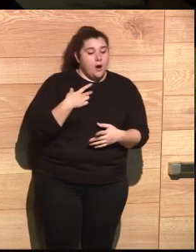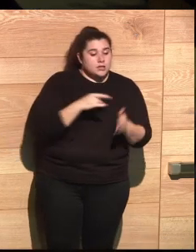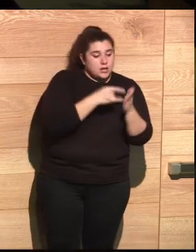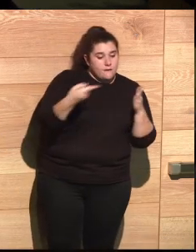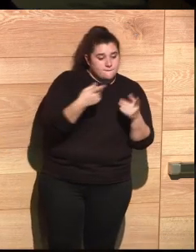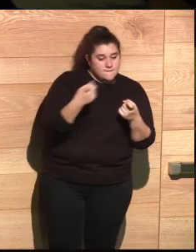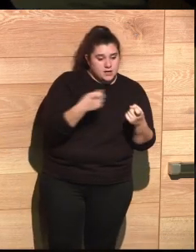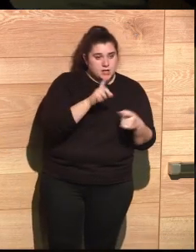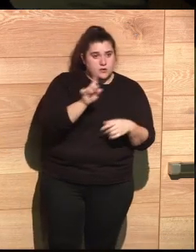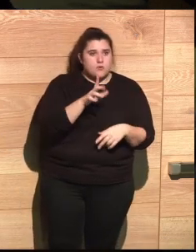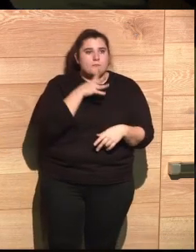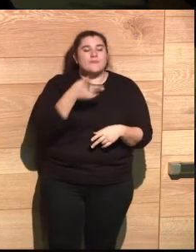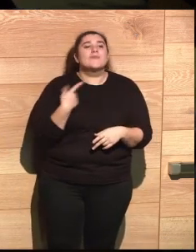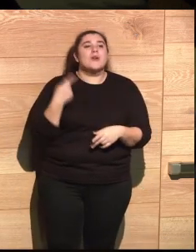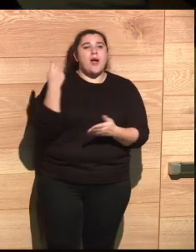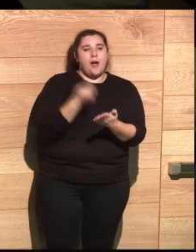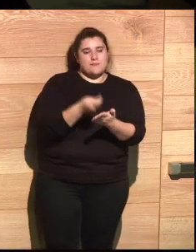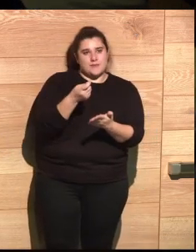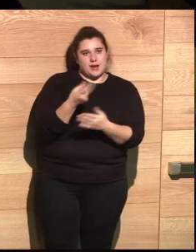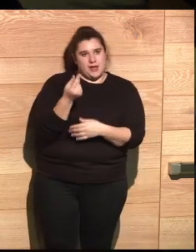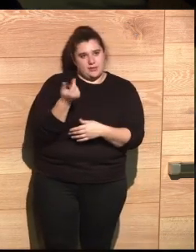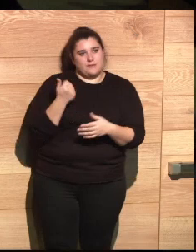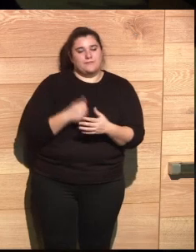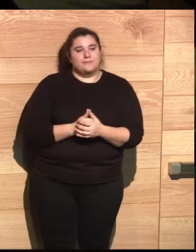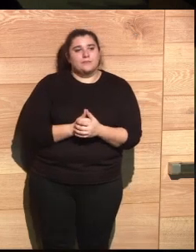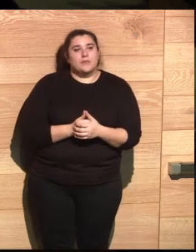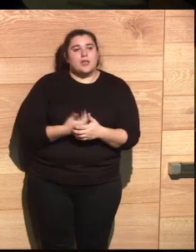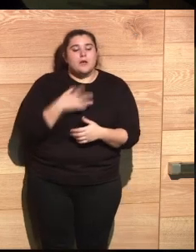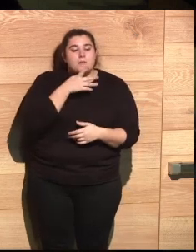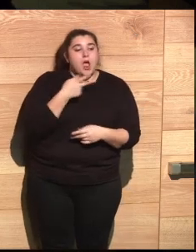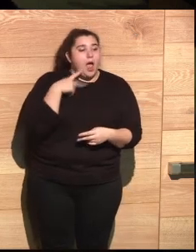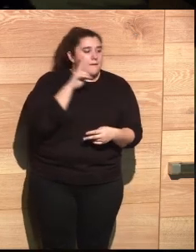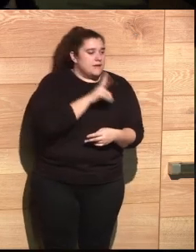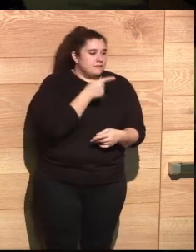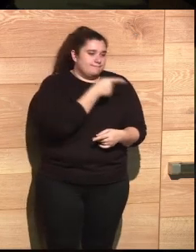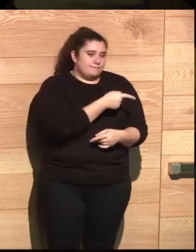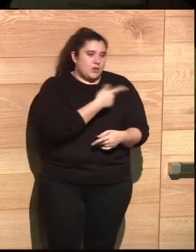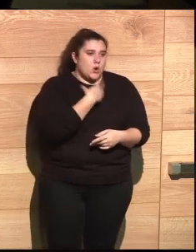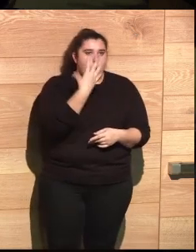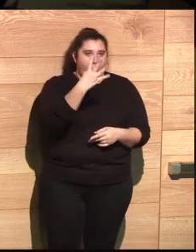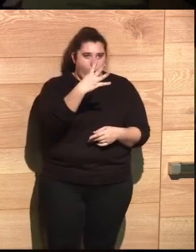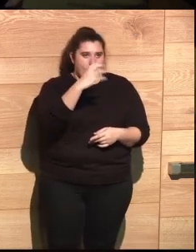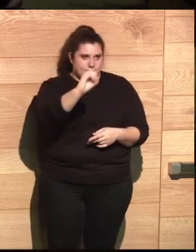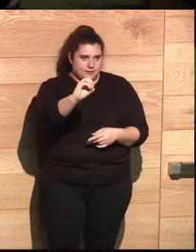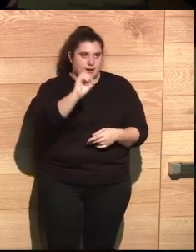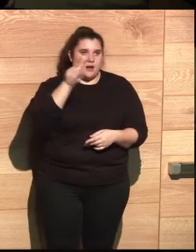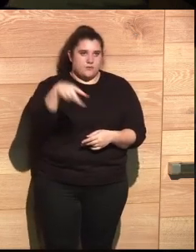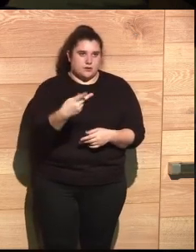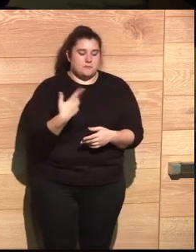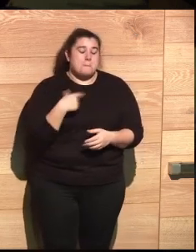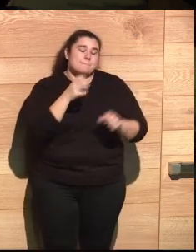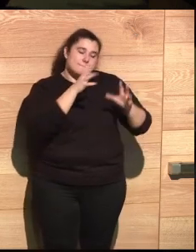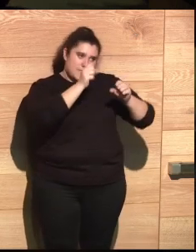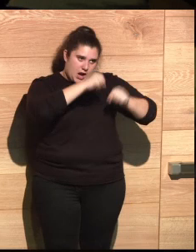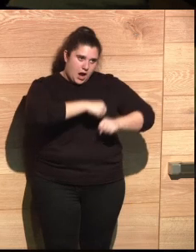tecnología, sino simplemente por el precio. Cuando ves el precio de Half-Life Alyx, dice 40 euros. Vale, no hay ningún